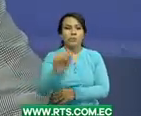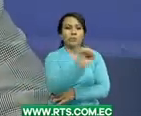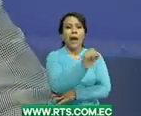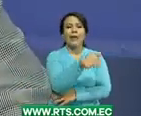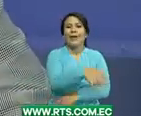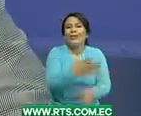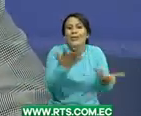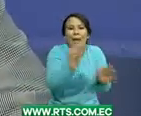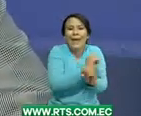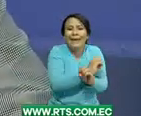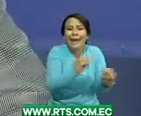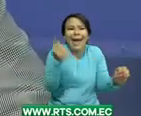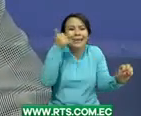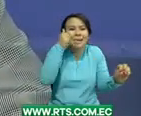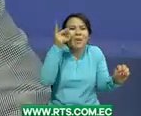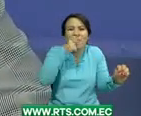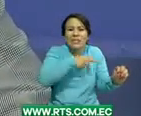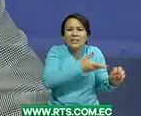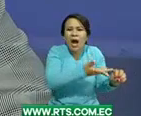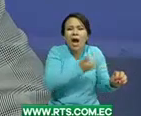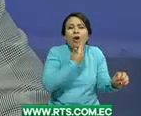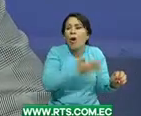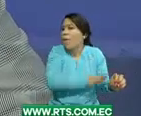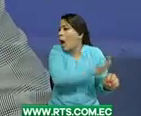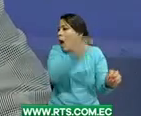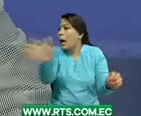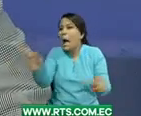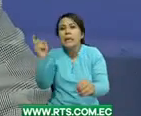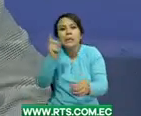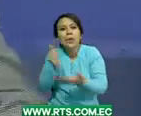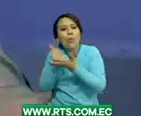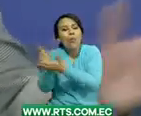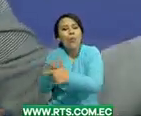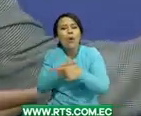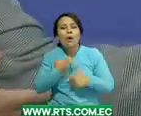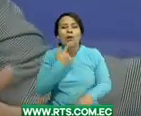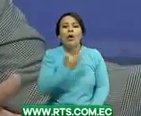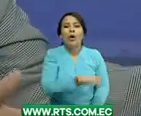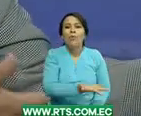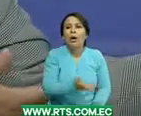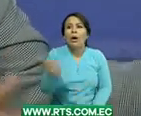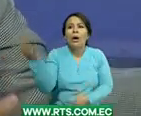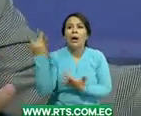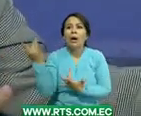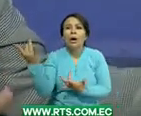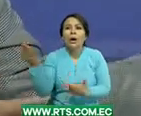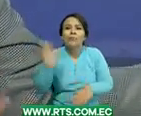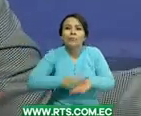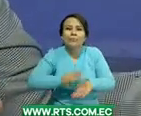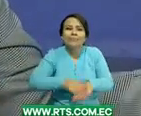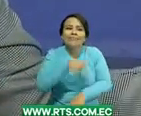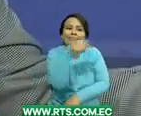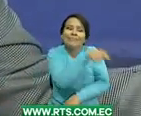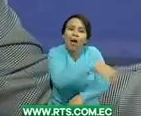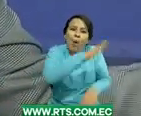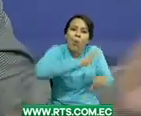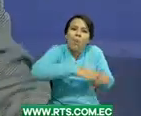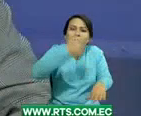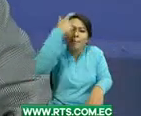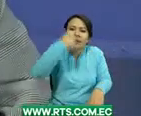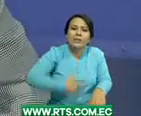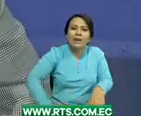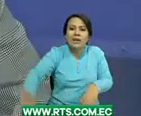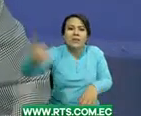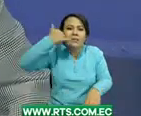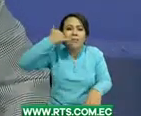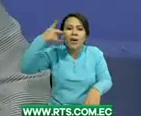lugar en donde una llamada irresponsable le hizo ir sin la necesidad, pero en otro lugar efectivamente se está necesitando de esa ambulancia. A